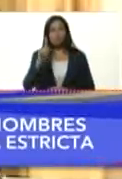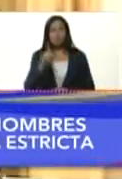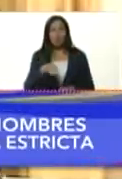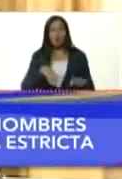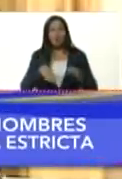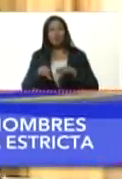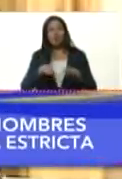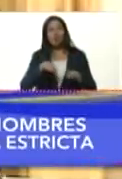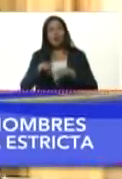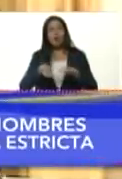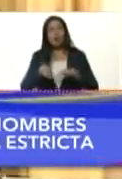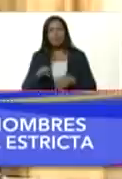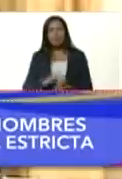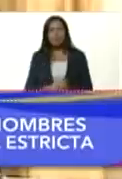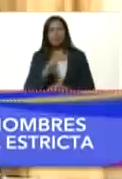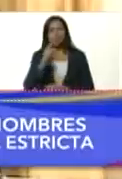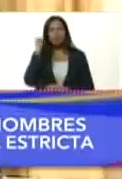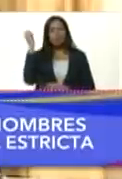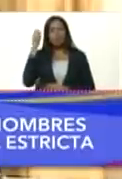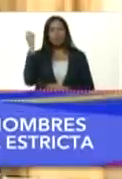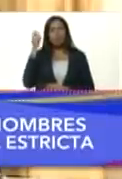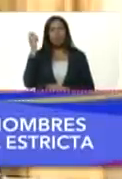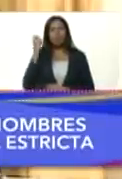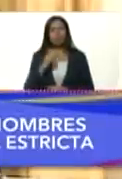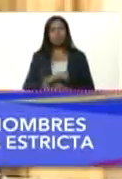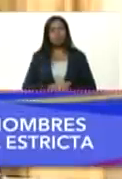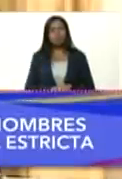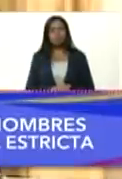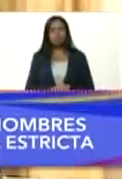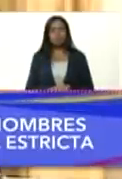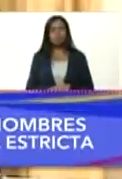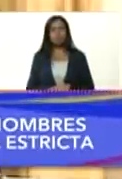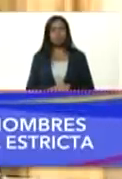Cojedes y 1 en Apure.